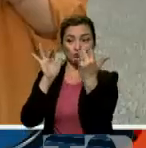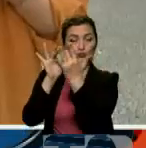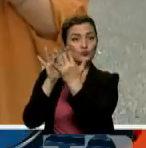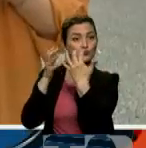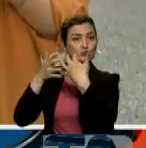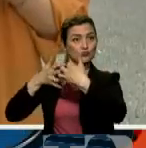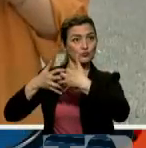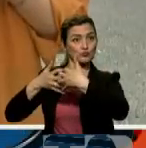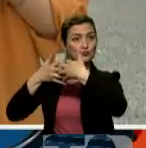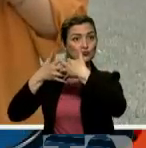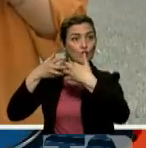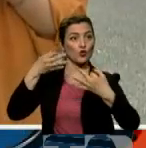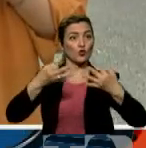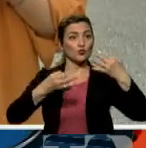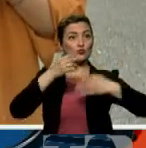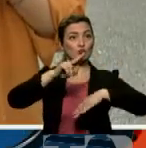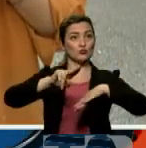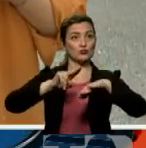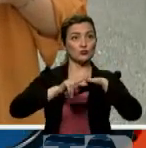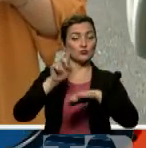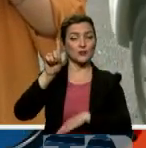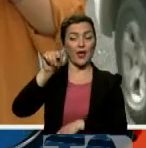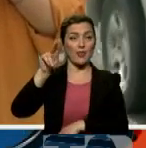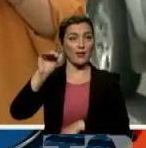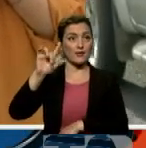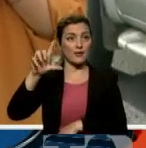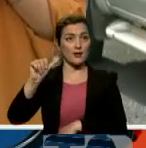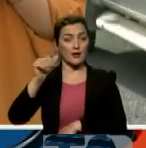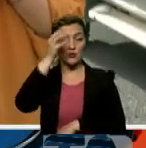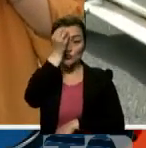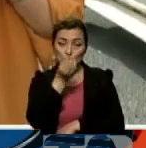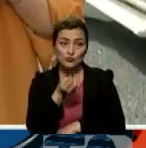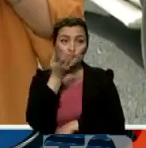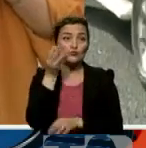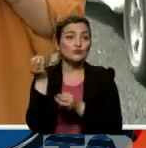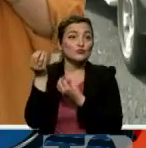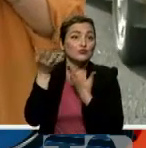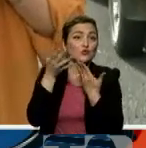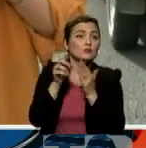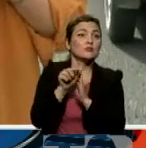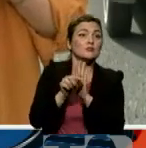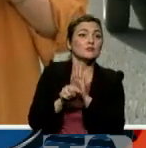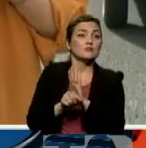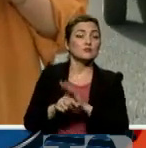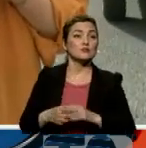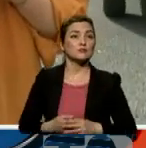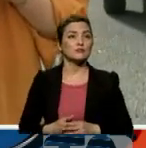se encuentra nuestra compañera Daniela Valencia. Muy buenos días, te escuchamos, tú tienes más detalles al respecto.